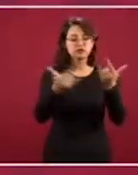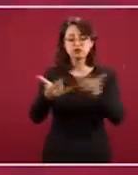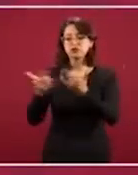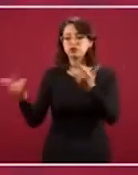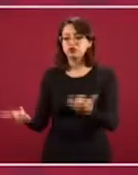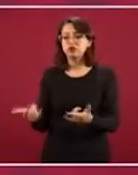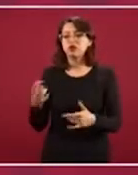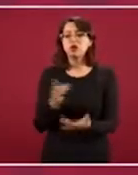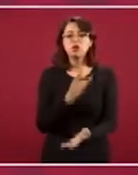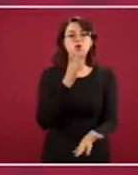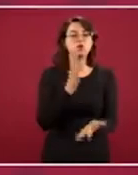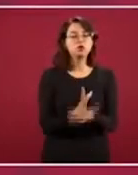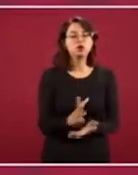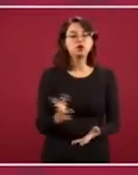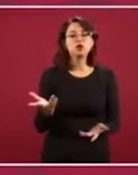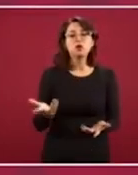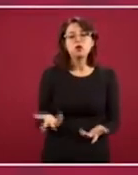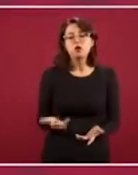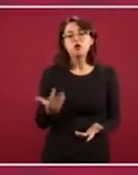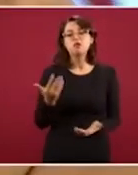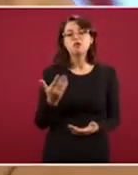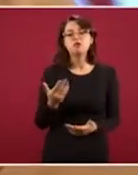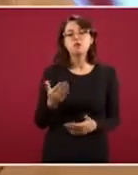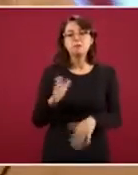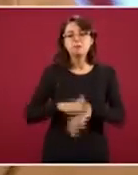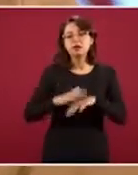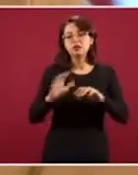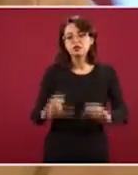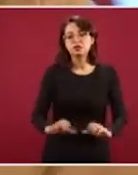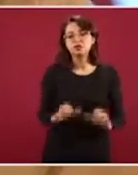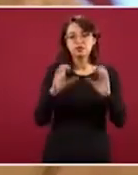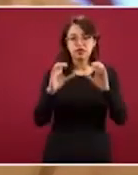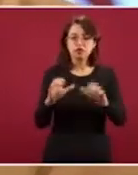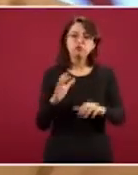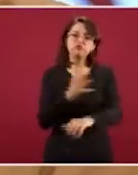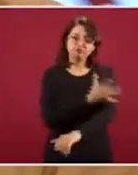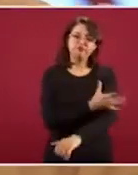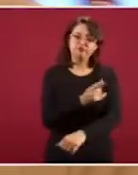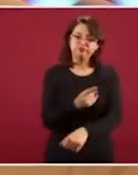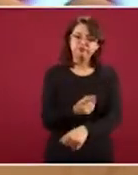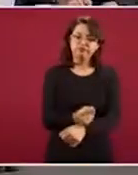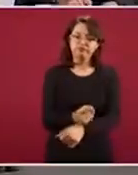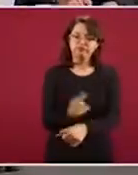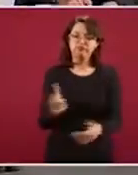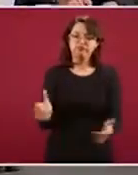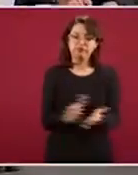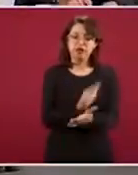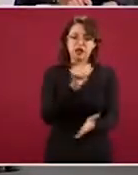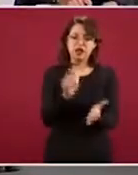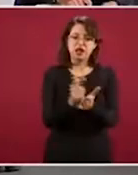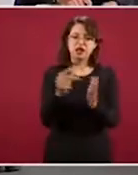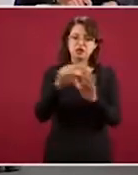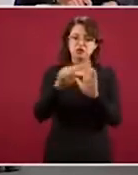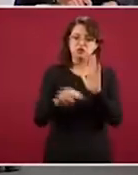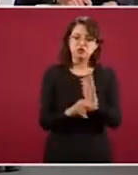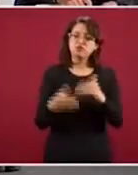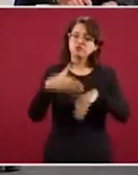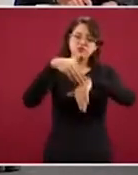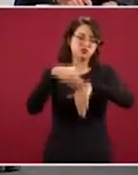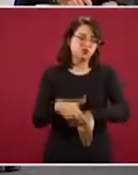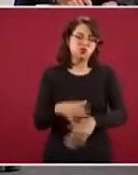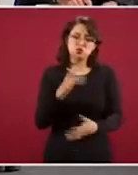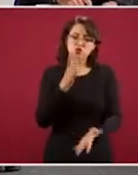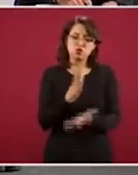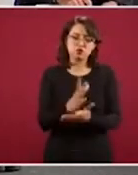simplemente aplicar con todo cuidado y con toda honestidad las normas que tiene que ser aplicadas al